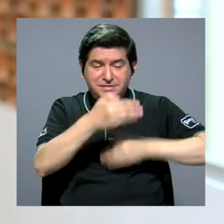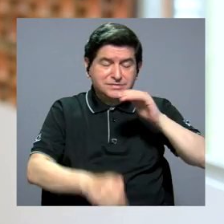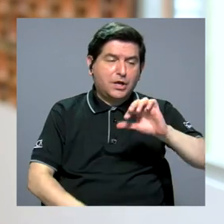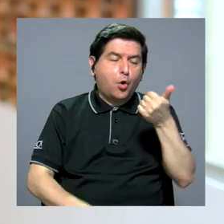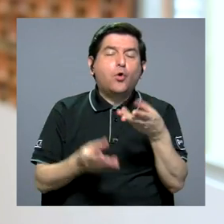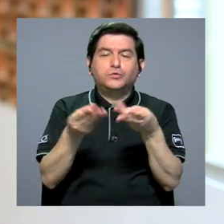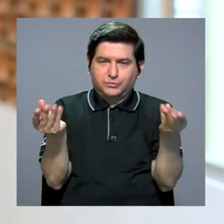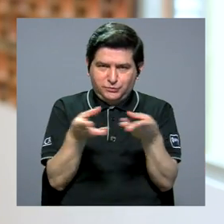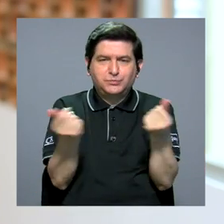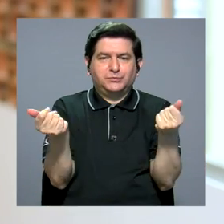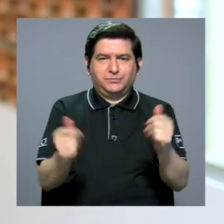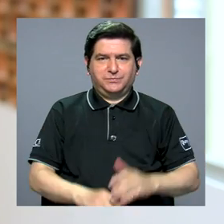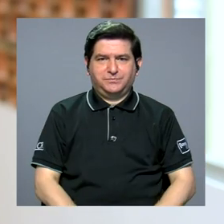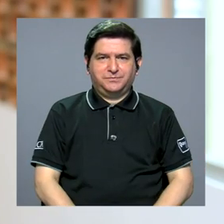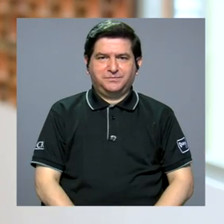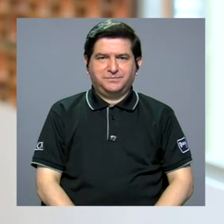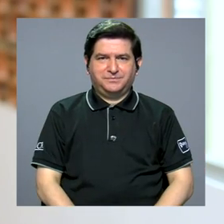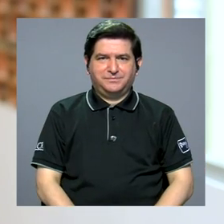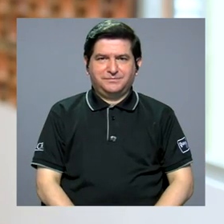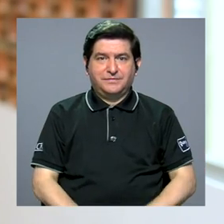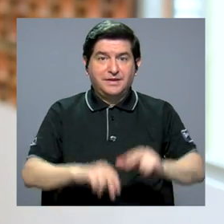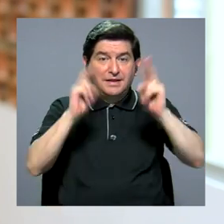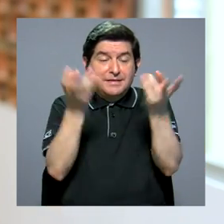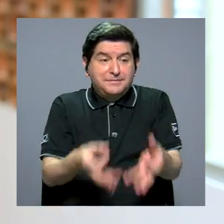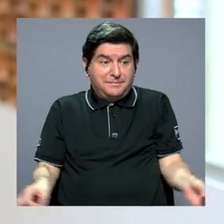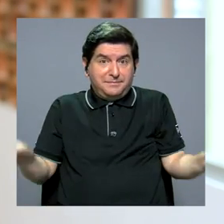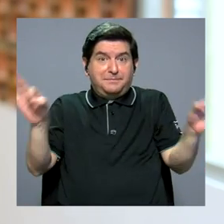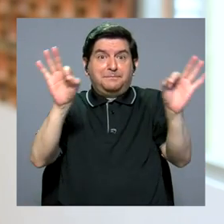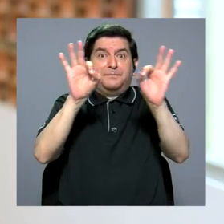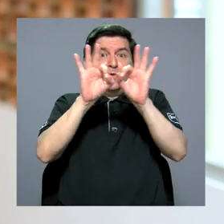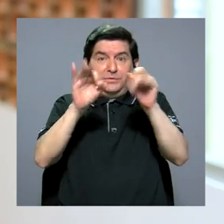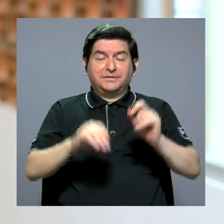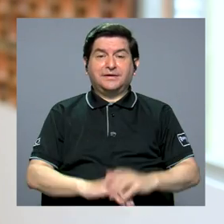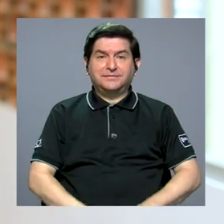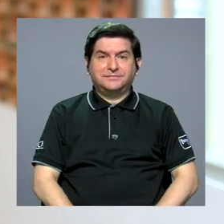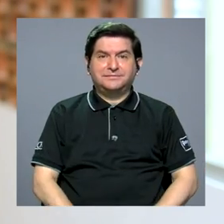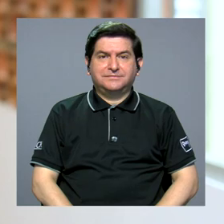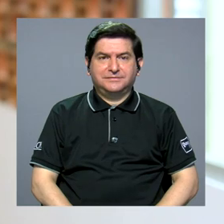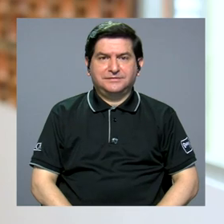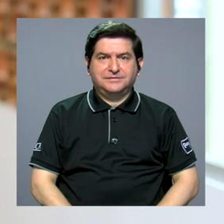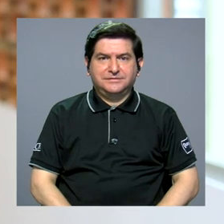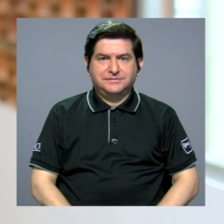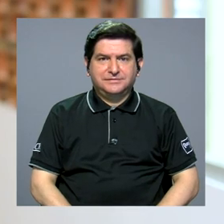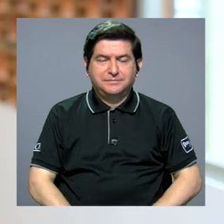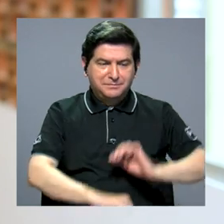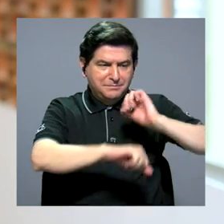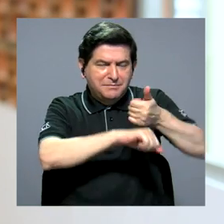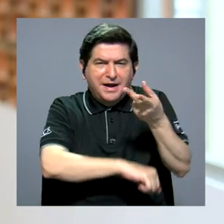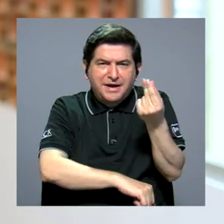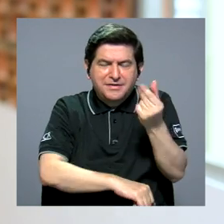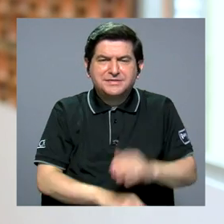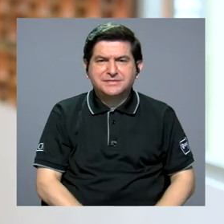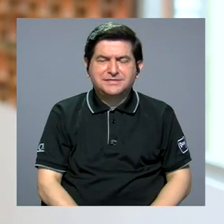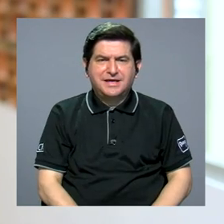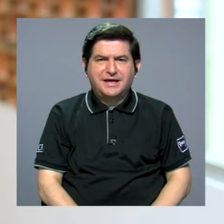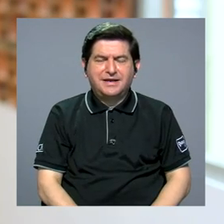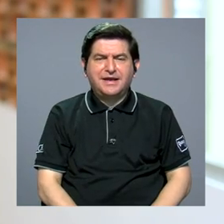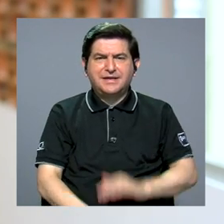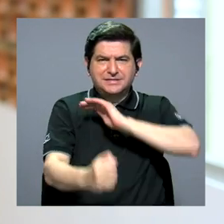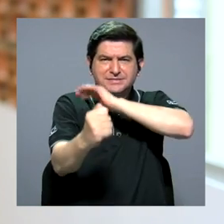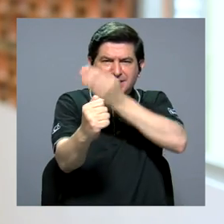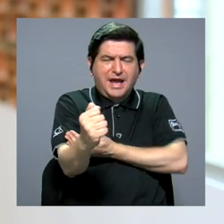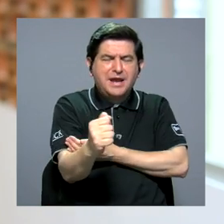funciona para los demás productos. Entonces, hay un tema muy importante en temas de fijación de precios, que es el poder